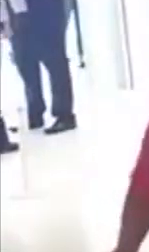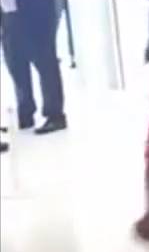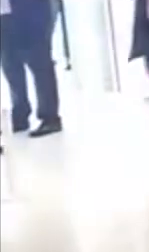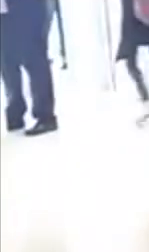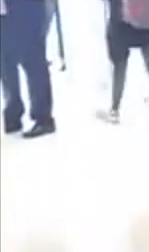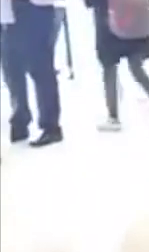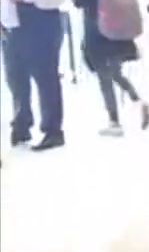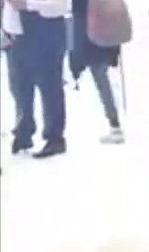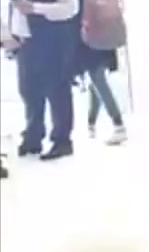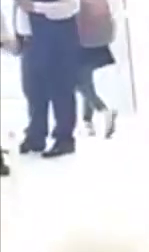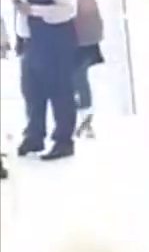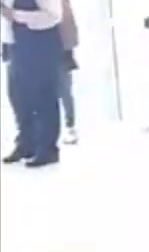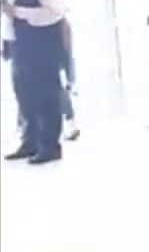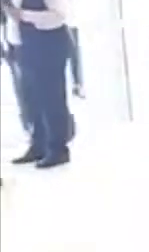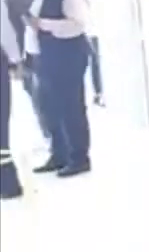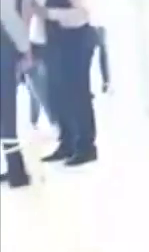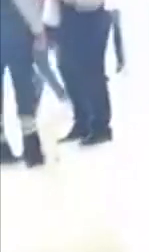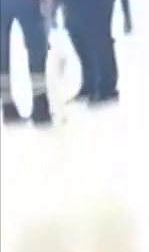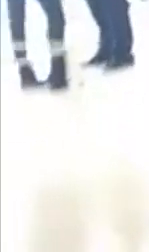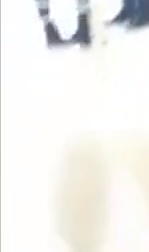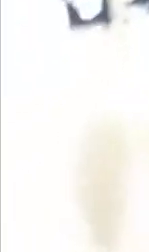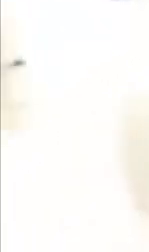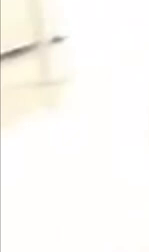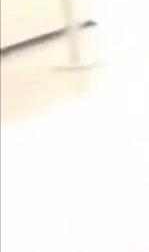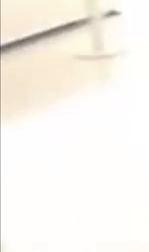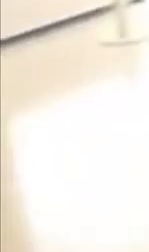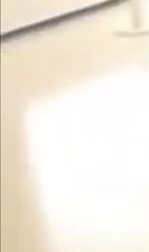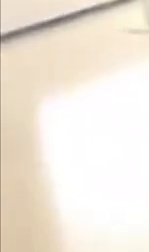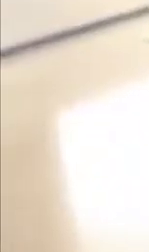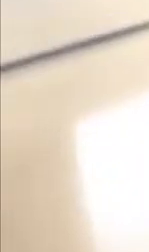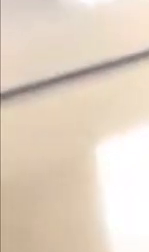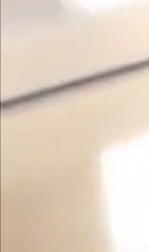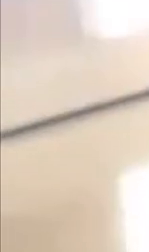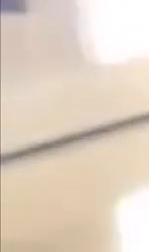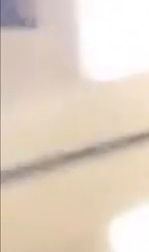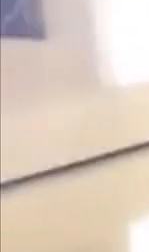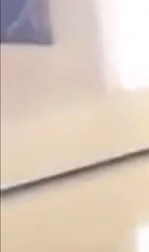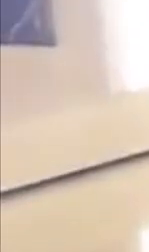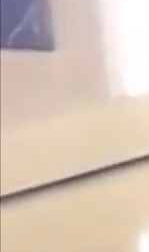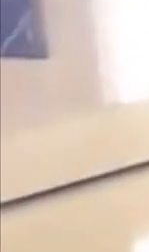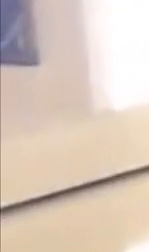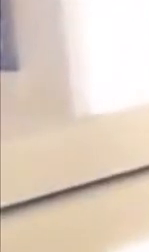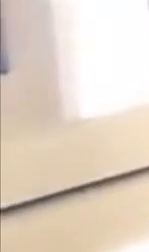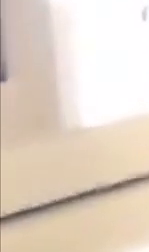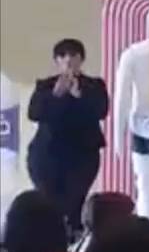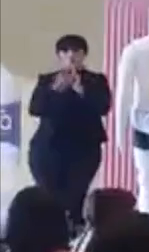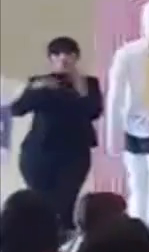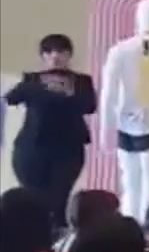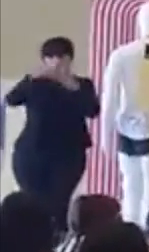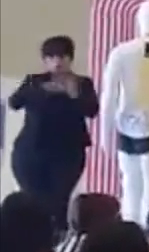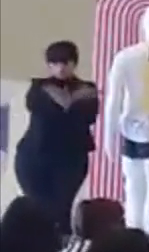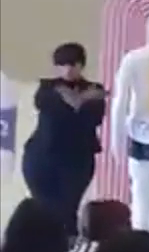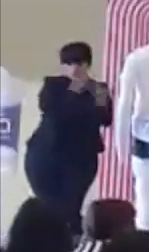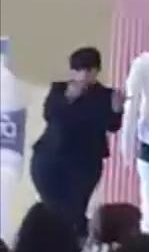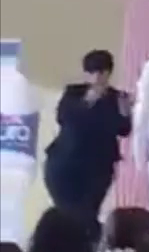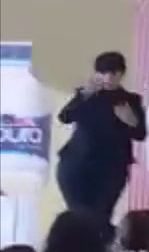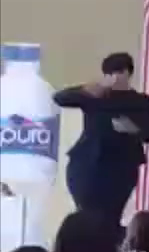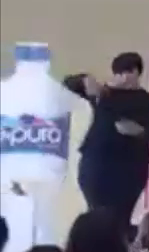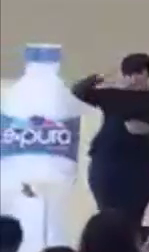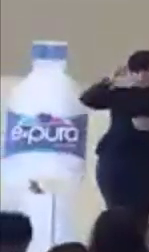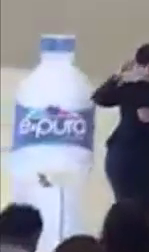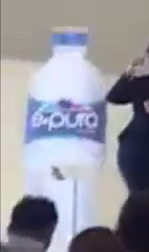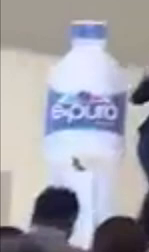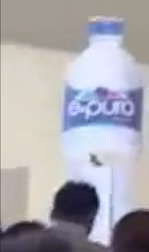instituto del deporte de la ciudad de méxico- horacio de la vega el presidente del comité olímpico mexicano carlos padilla becerra así como el